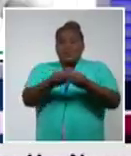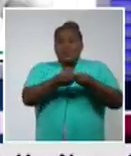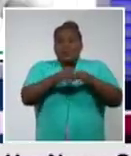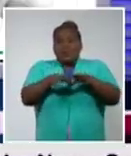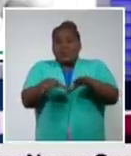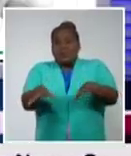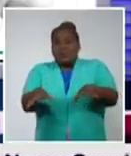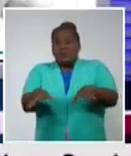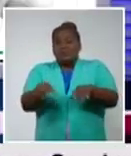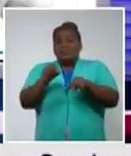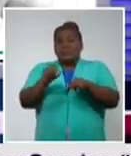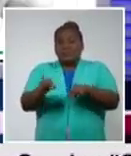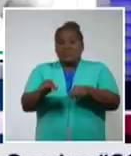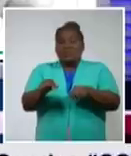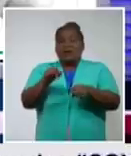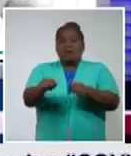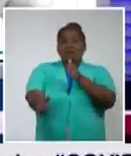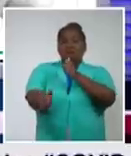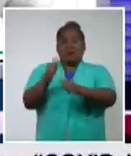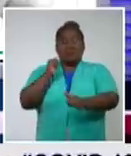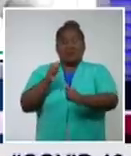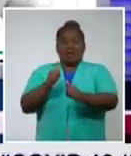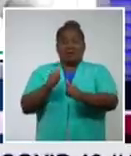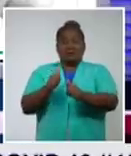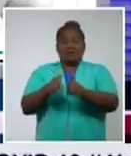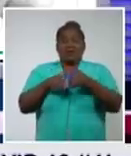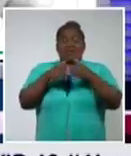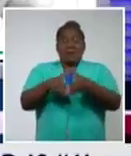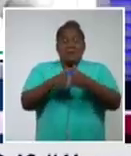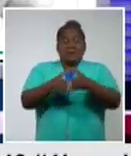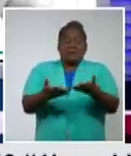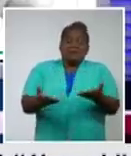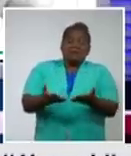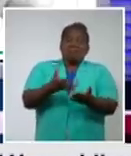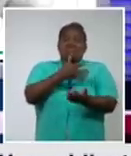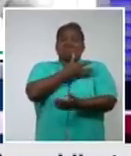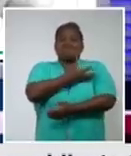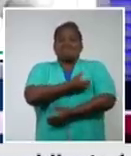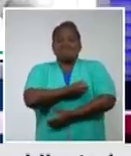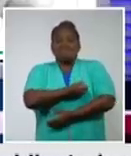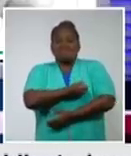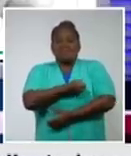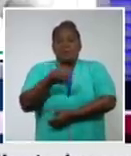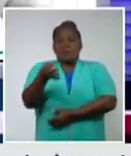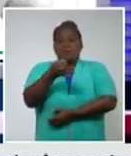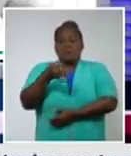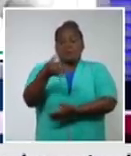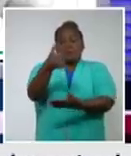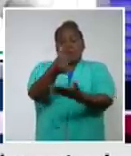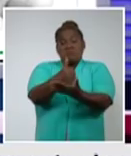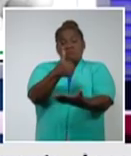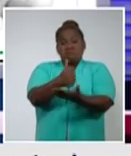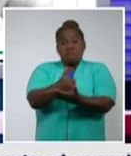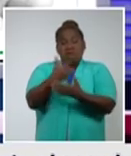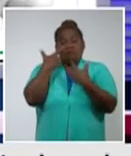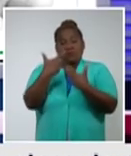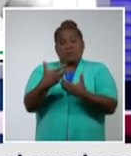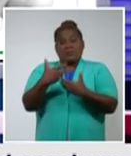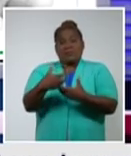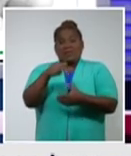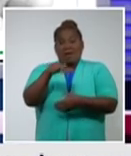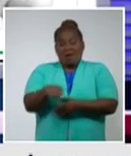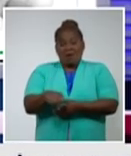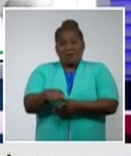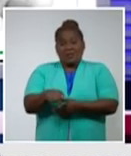la recolocan en una situación muy compleja, sobre todo en el municipio cabecera, Bayamo, que se encuentra ahora mismo en la fase de